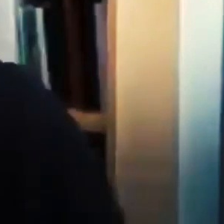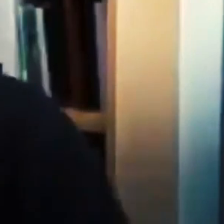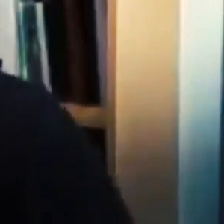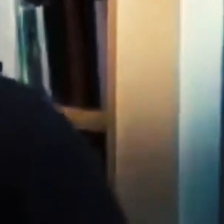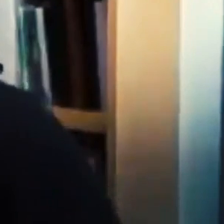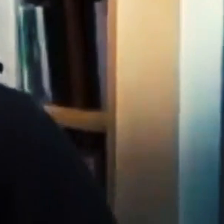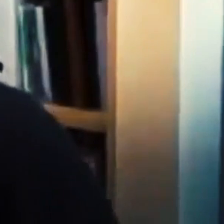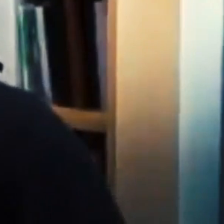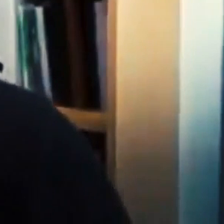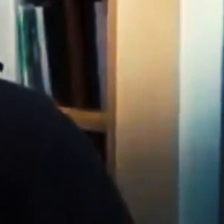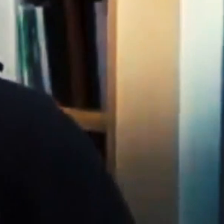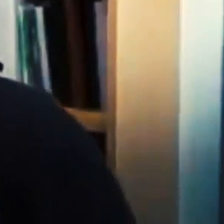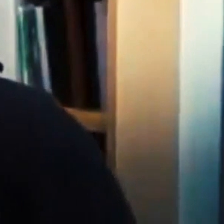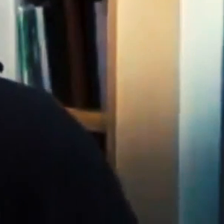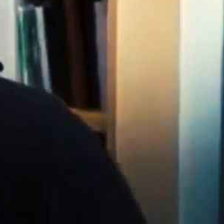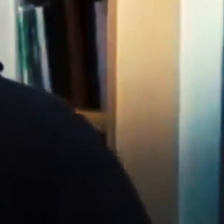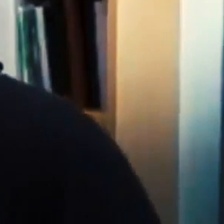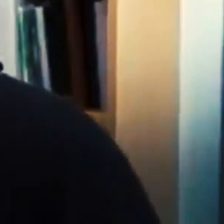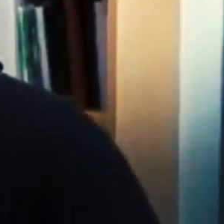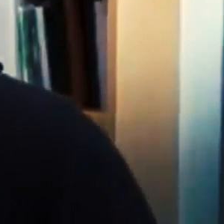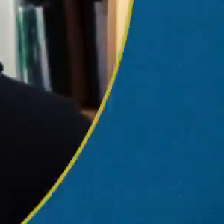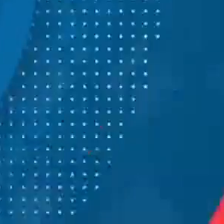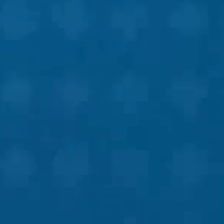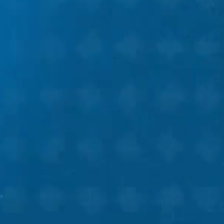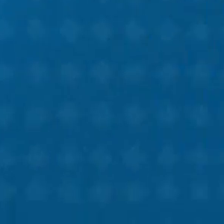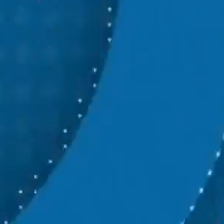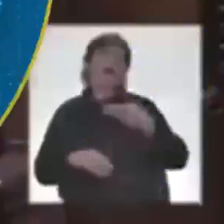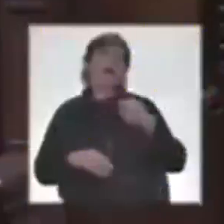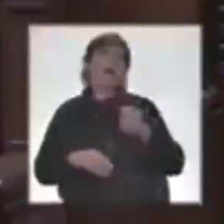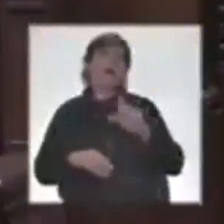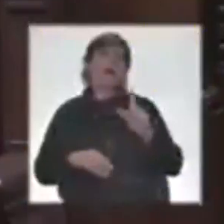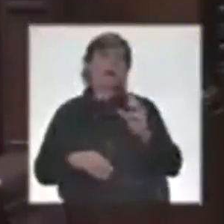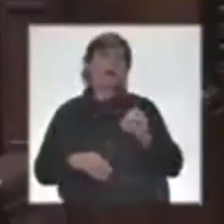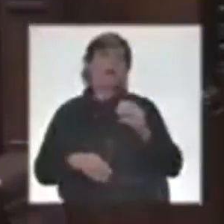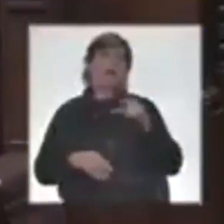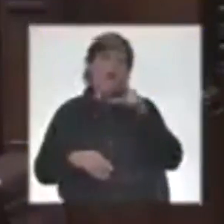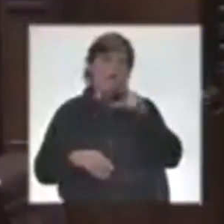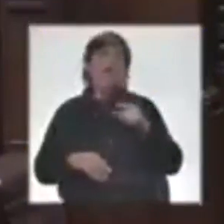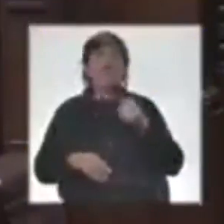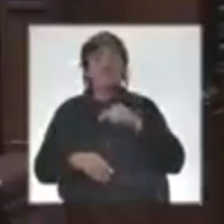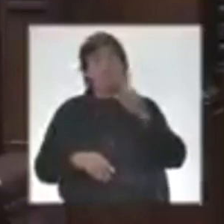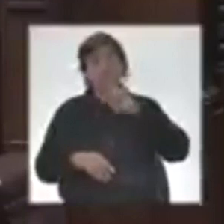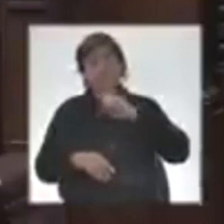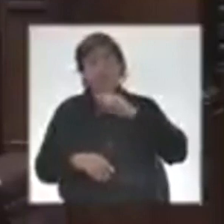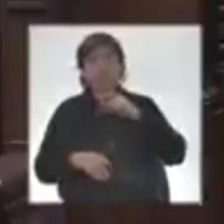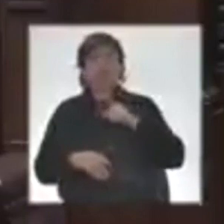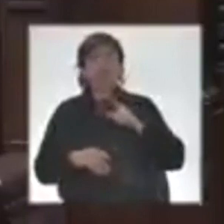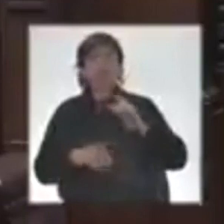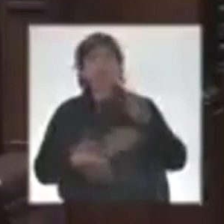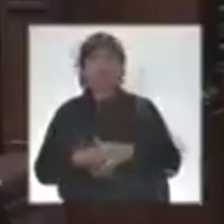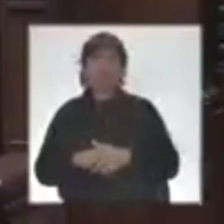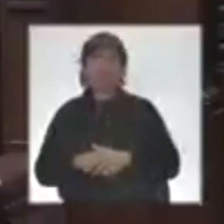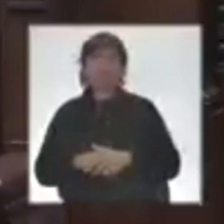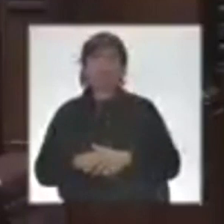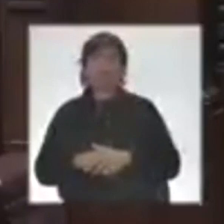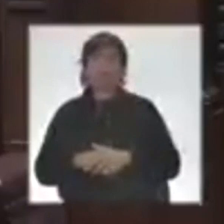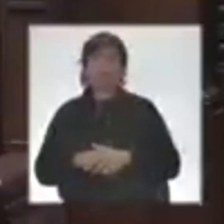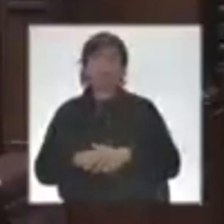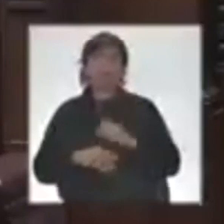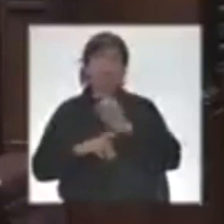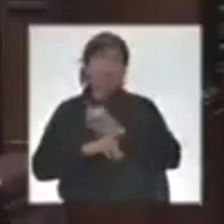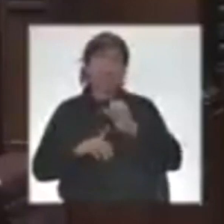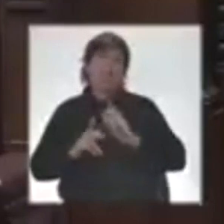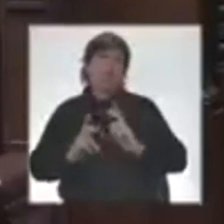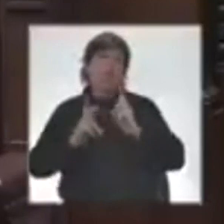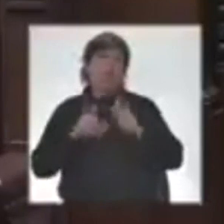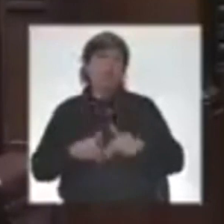su concentración. Porque si no lo quiebran. Es una hipocresía condenar a Cuba y no decir ni una